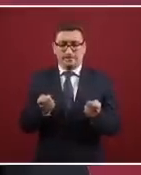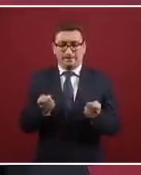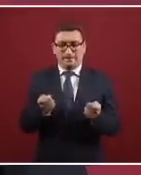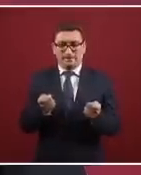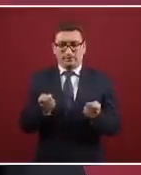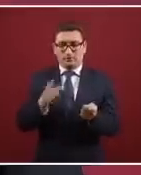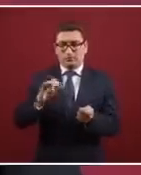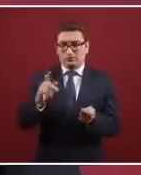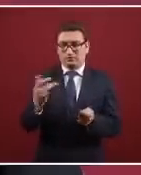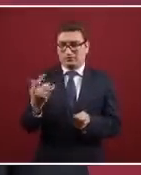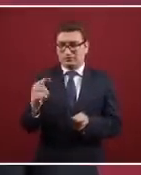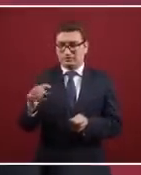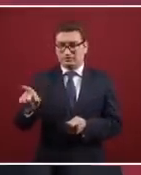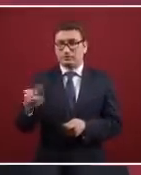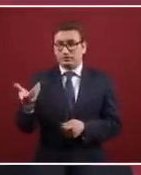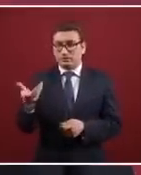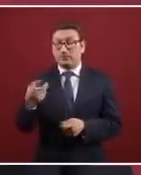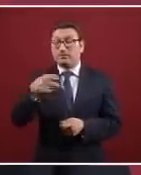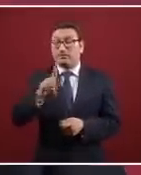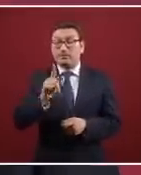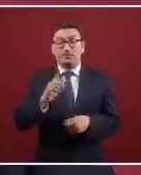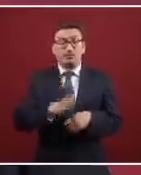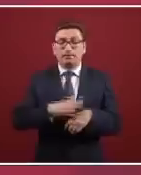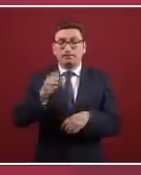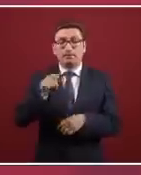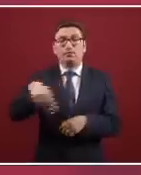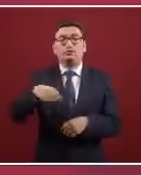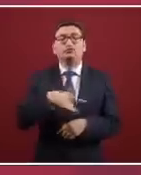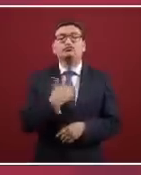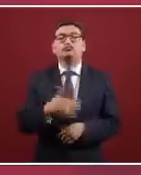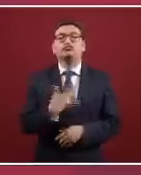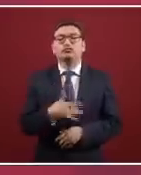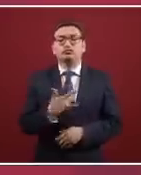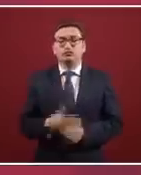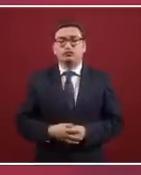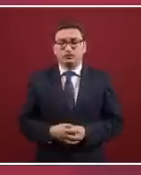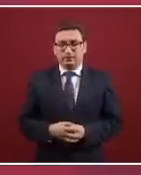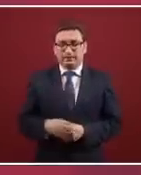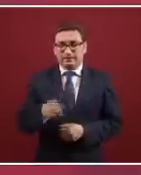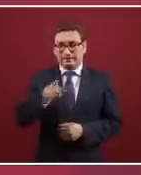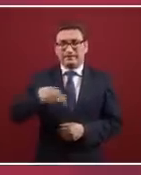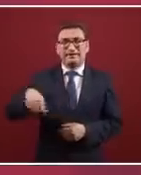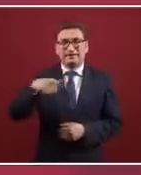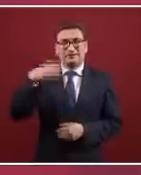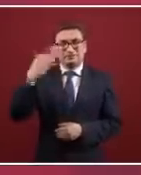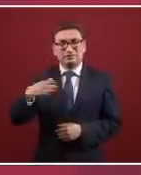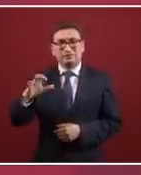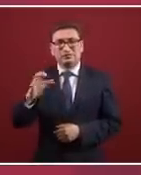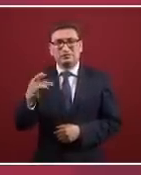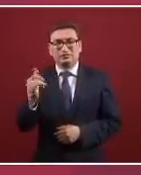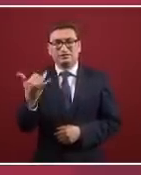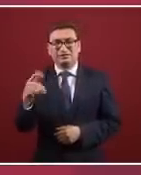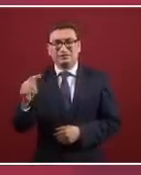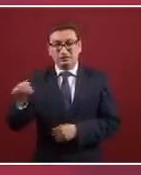del CONACYT, pero no solo eso, la mayor parte de los recursos del CONACYT